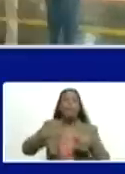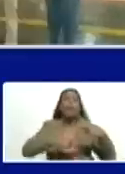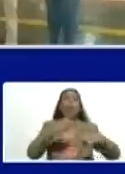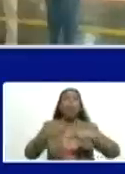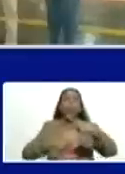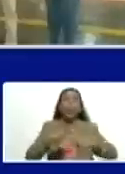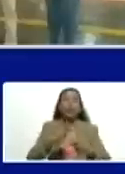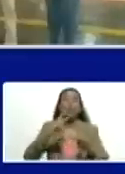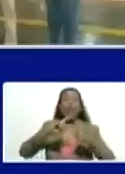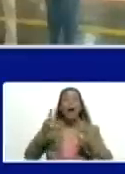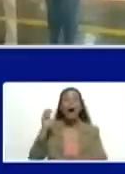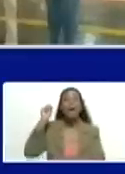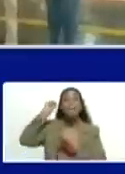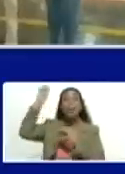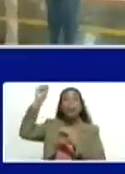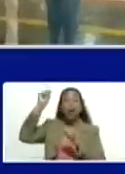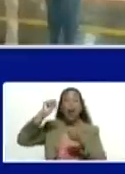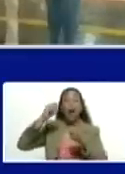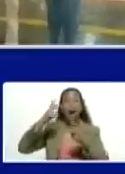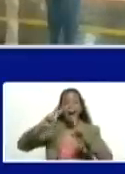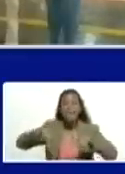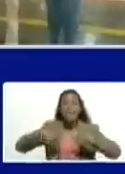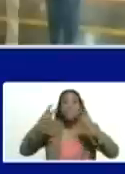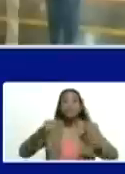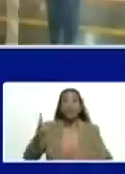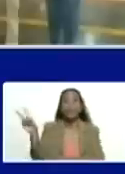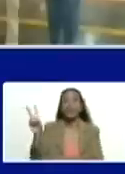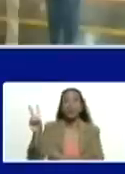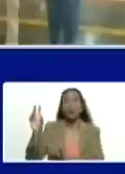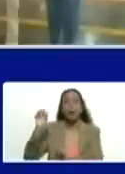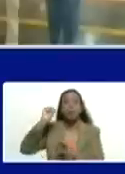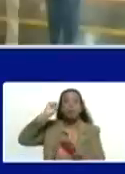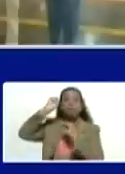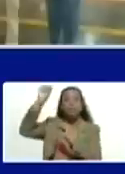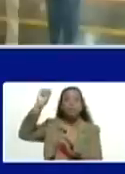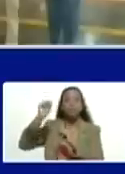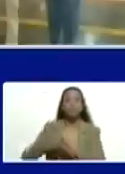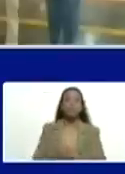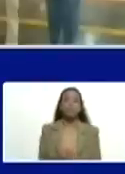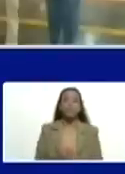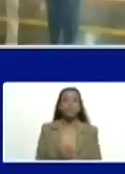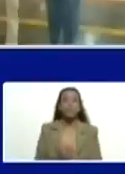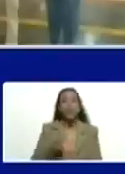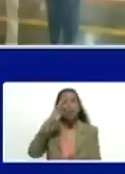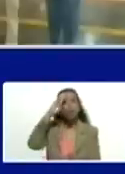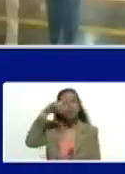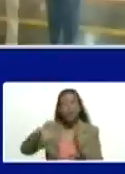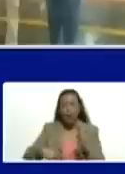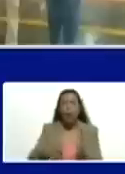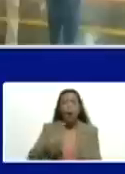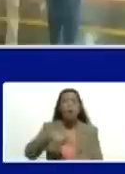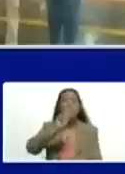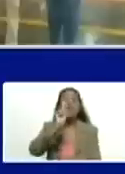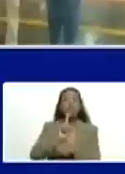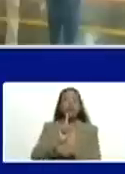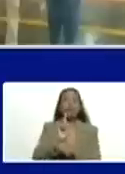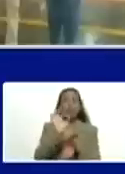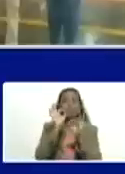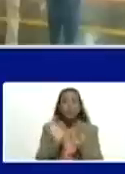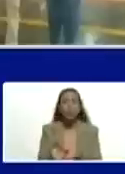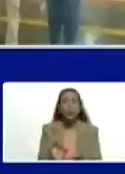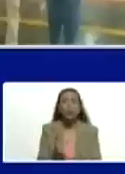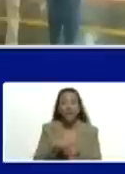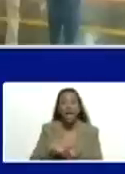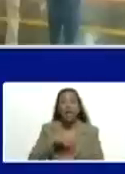camino de la patria, construyendo la patria. Y lo fundamental en toda esta etapa histórica que